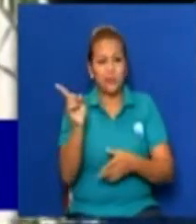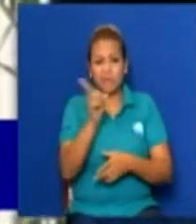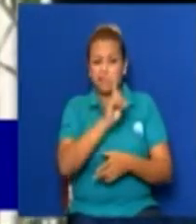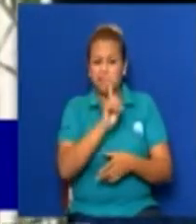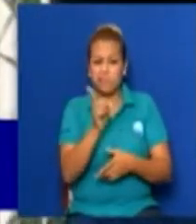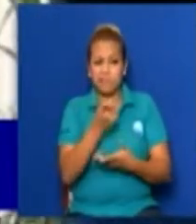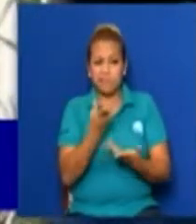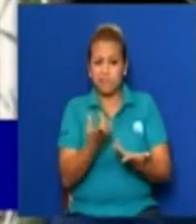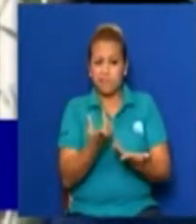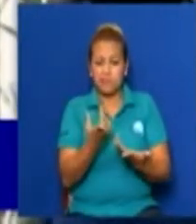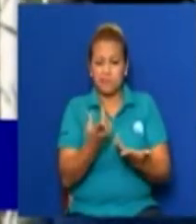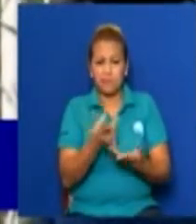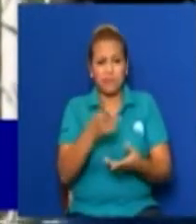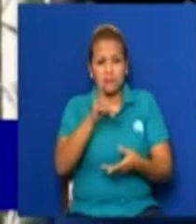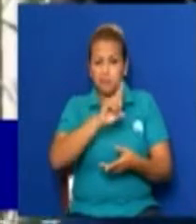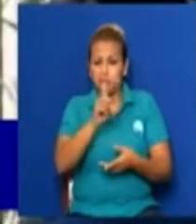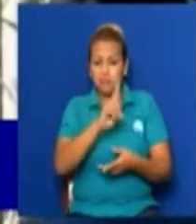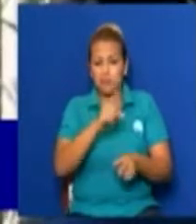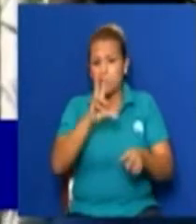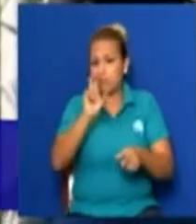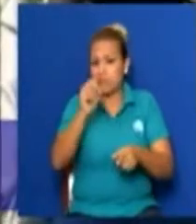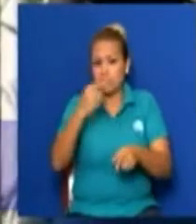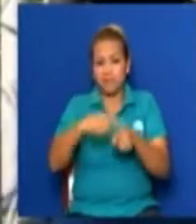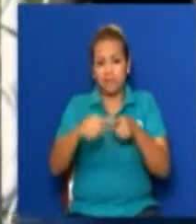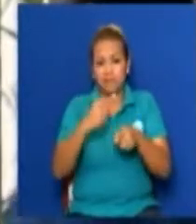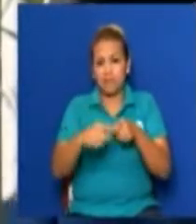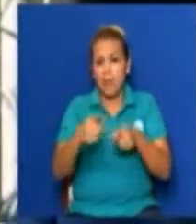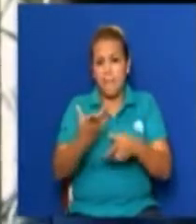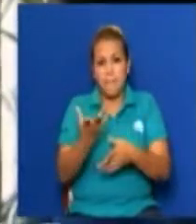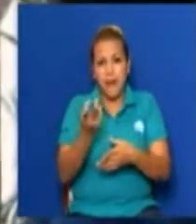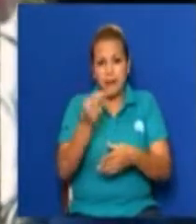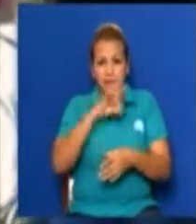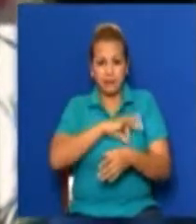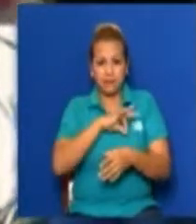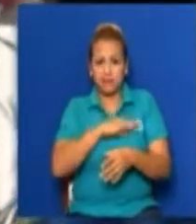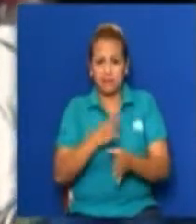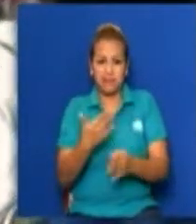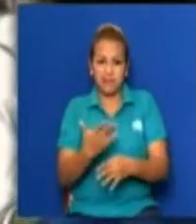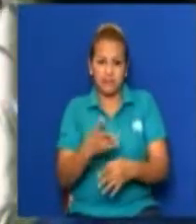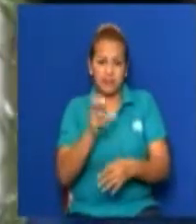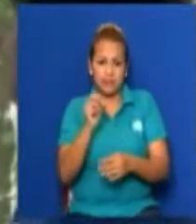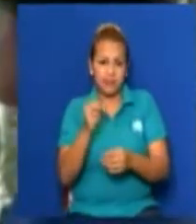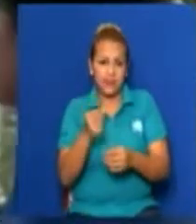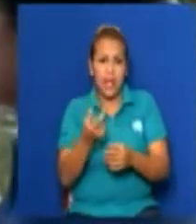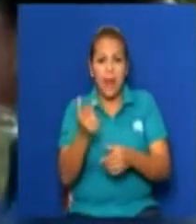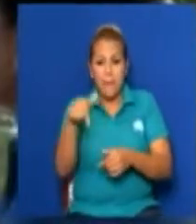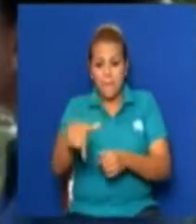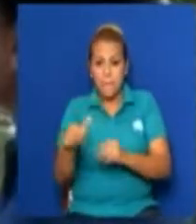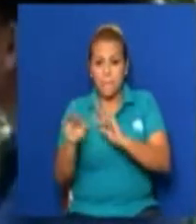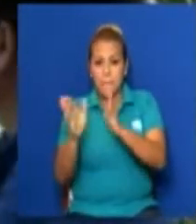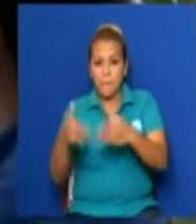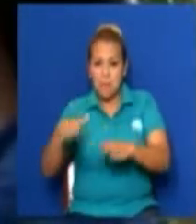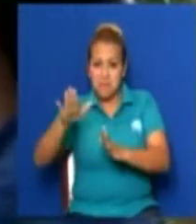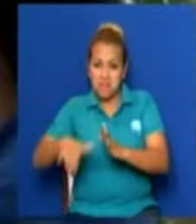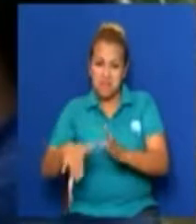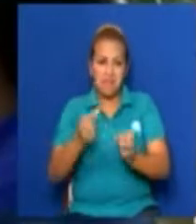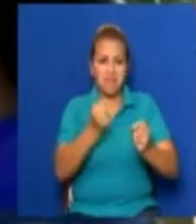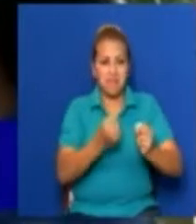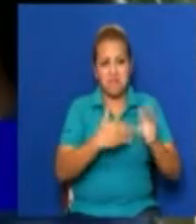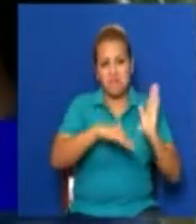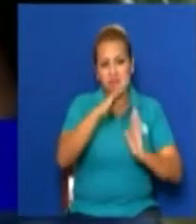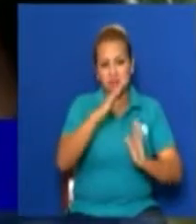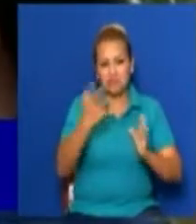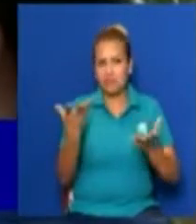están igual remuneradas que los hombres, ¿qué instrumentos tenemos para demostrar que sí o que